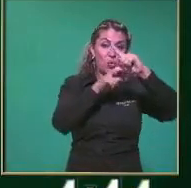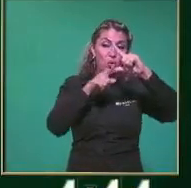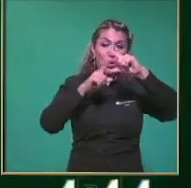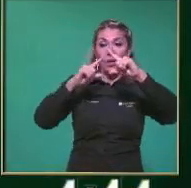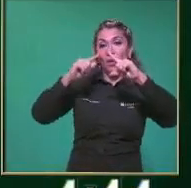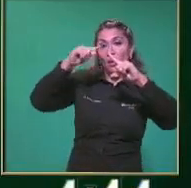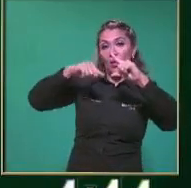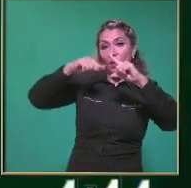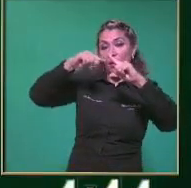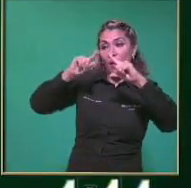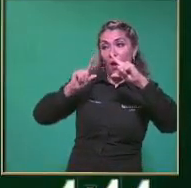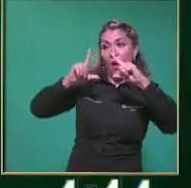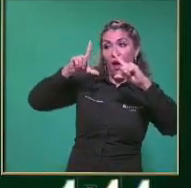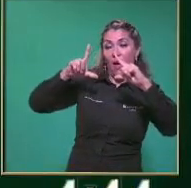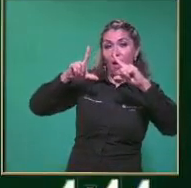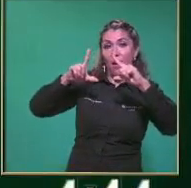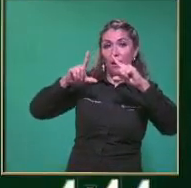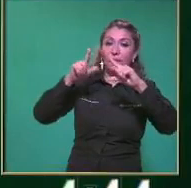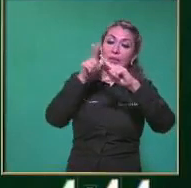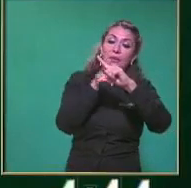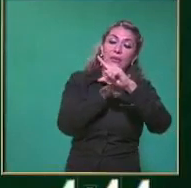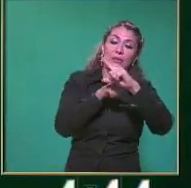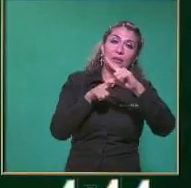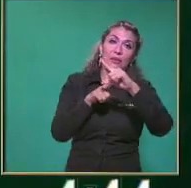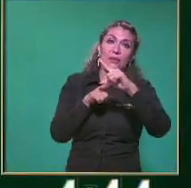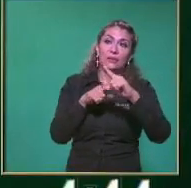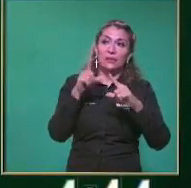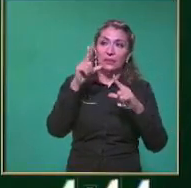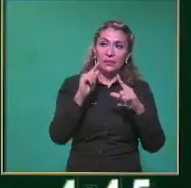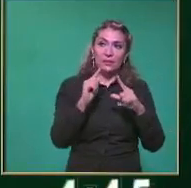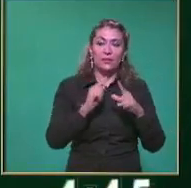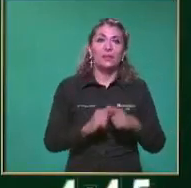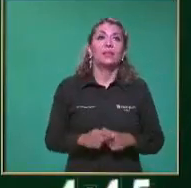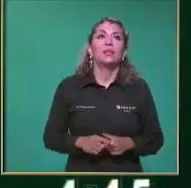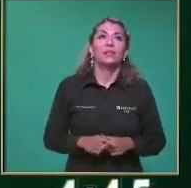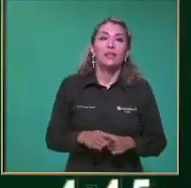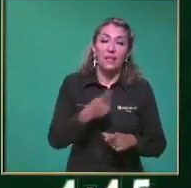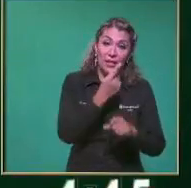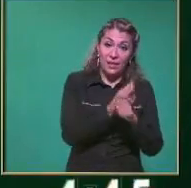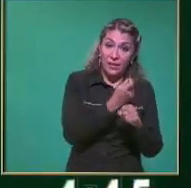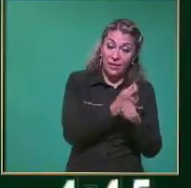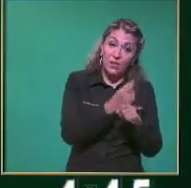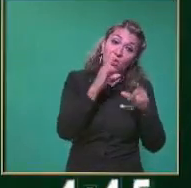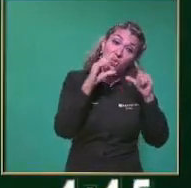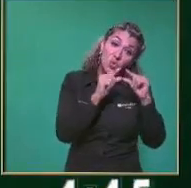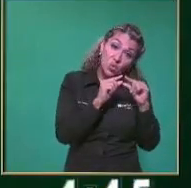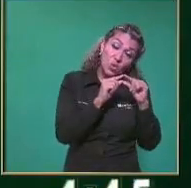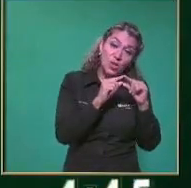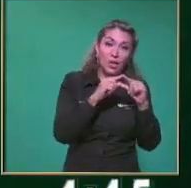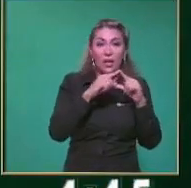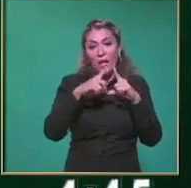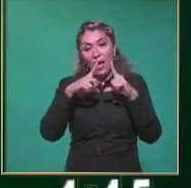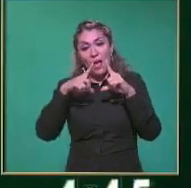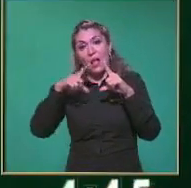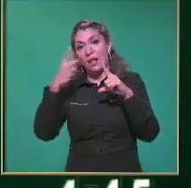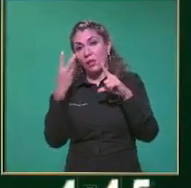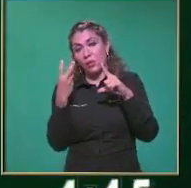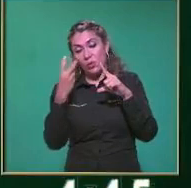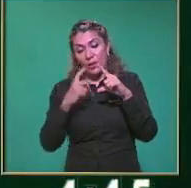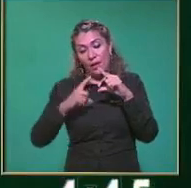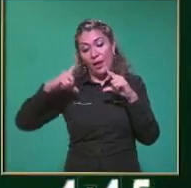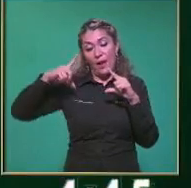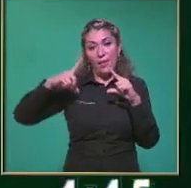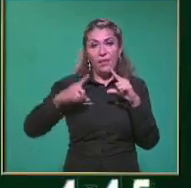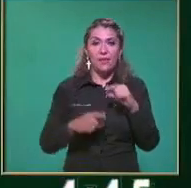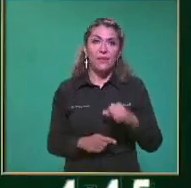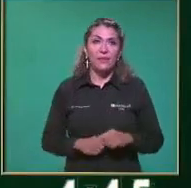en este caso es menor que. ¿Por qué? Porque acuérdense que comparamos la primera fracción contra la segunda fracción. Entonces, la